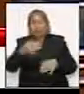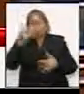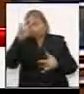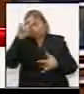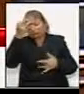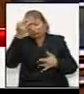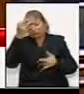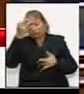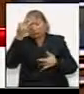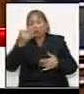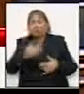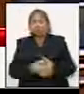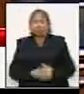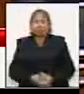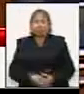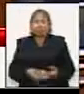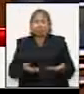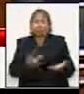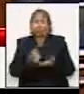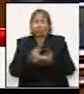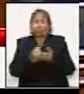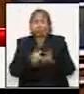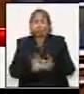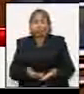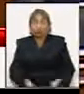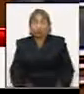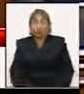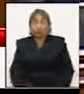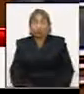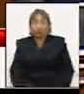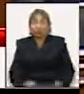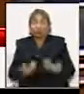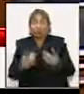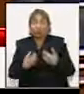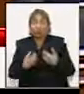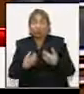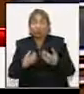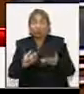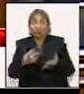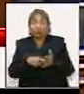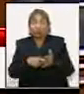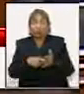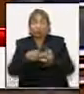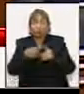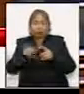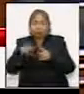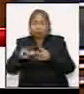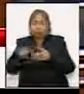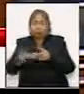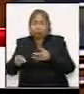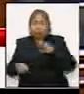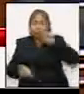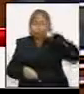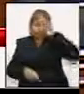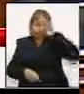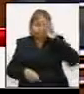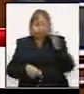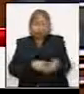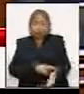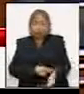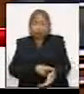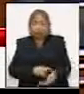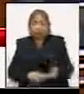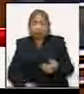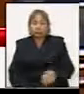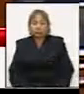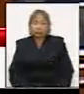enfermedades metaxénicas, o en Piura tengo el peor indicador de enfermedades metabólicas, diabetes, hipertensión,